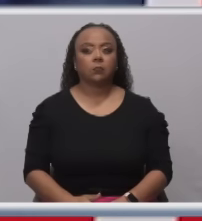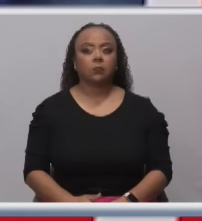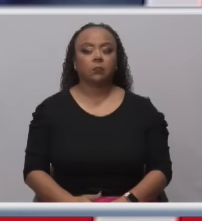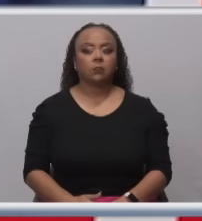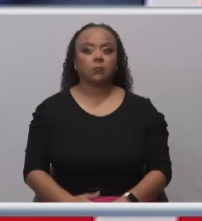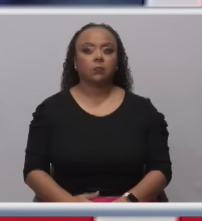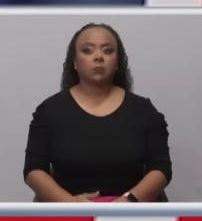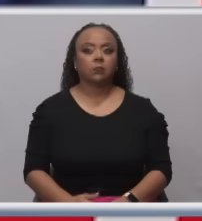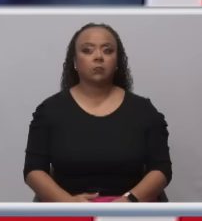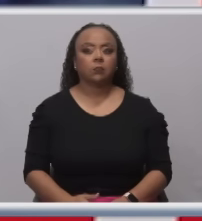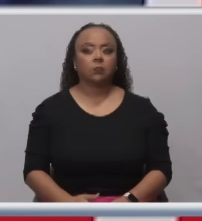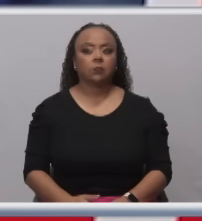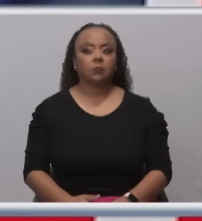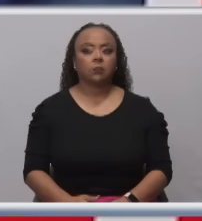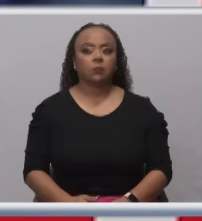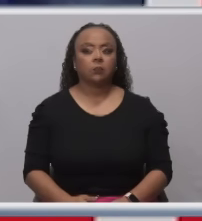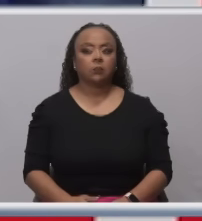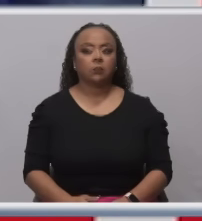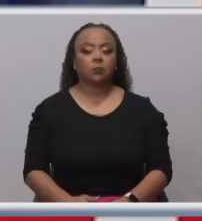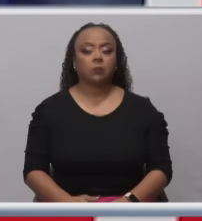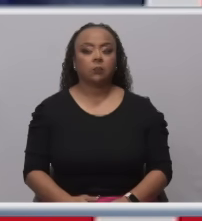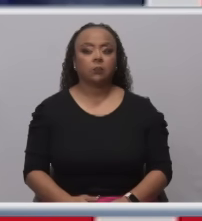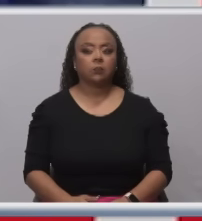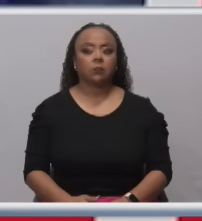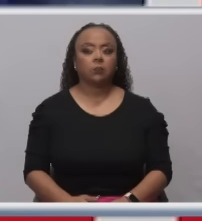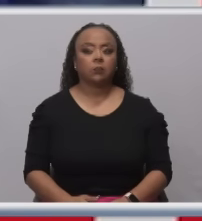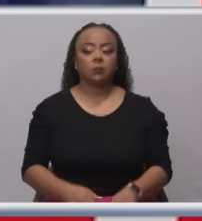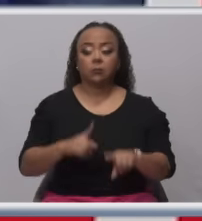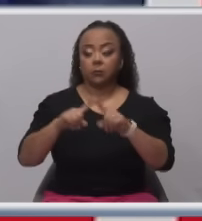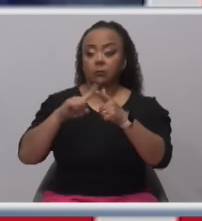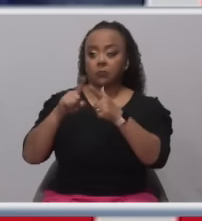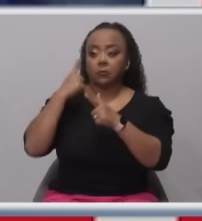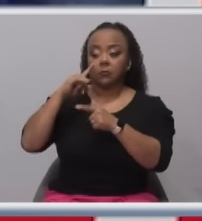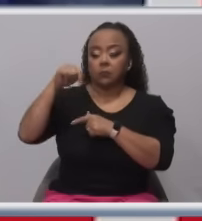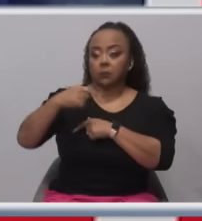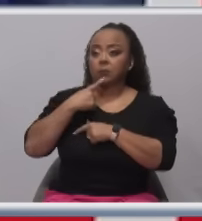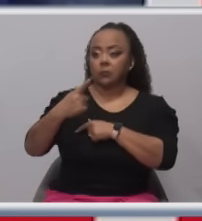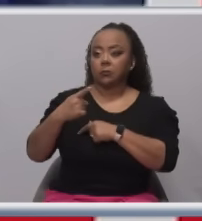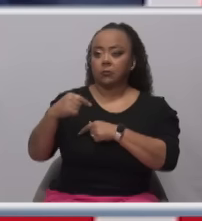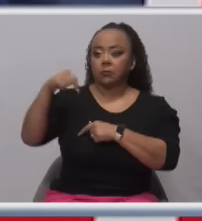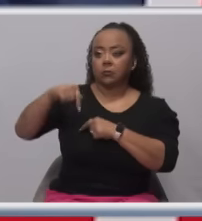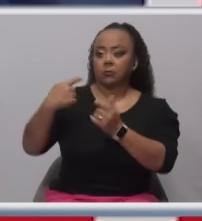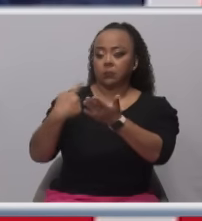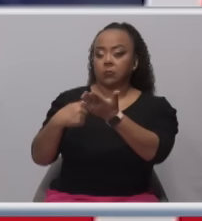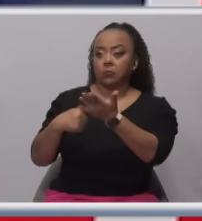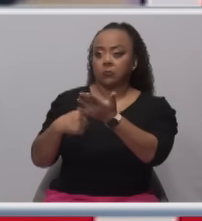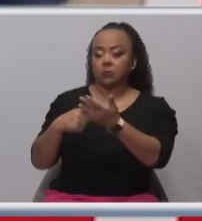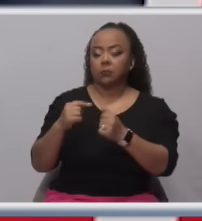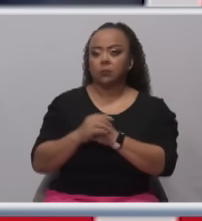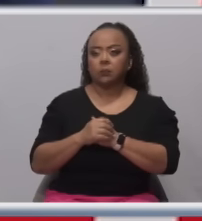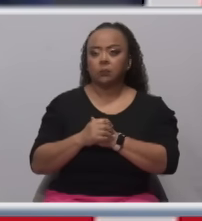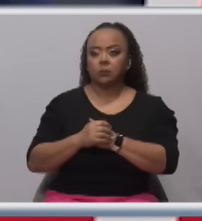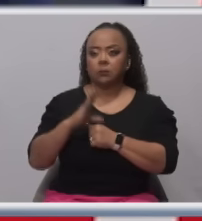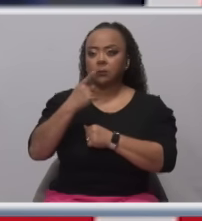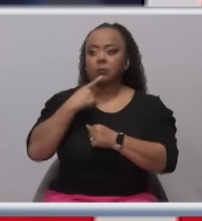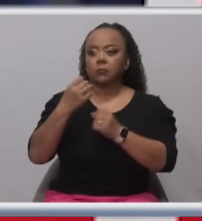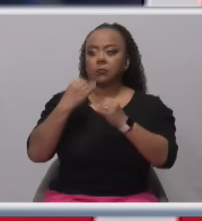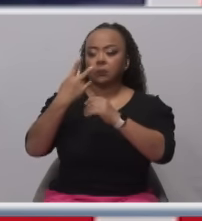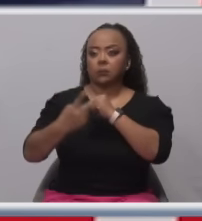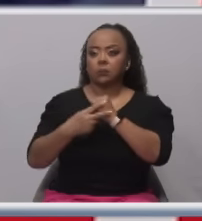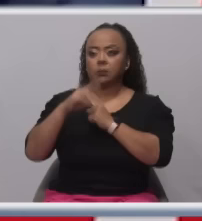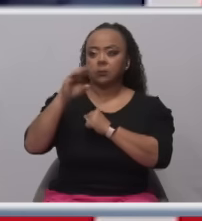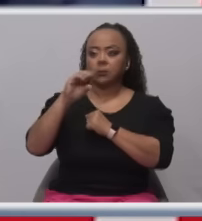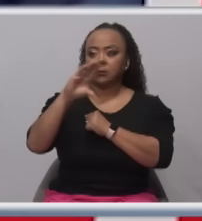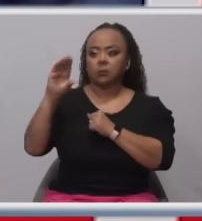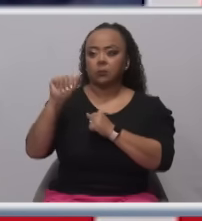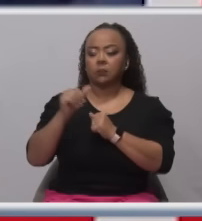tele no prend la tele Entonces porque acá se dijo acá se discutió este y se dijo muchas veces que boca hizo